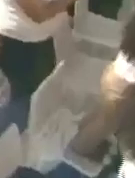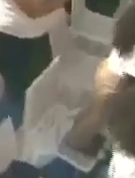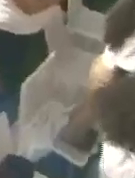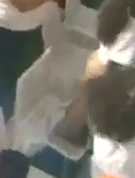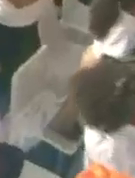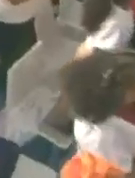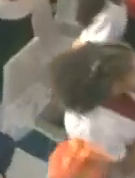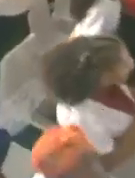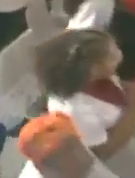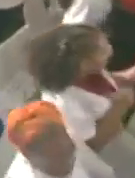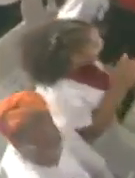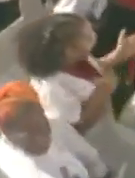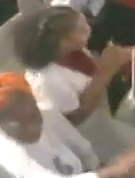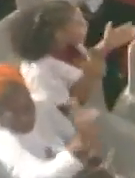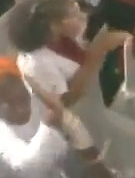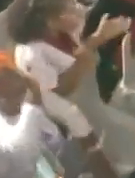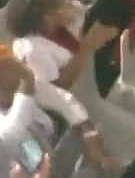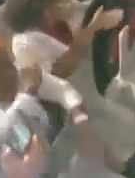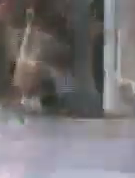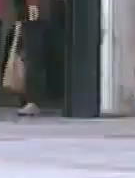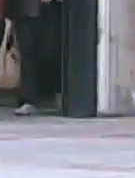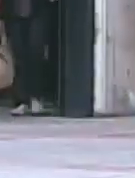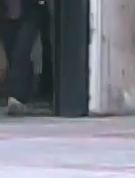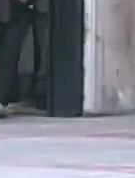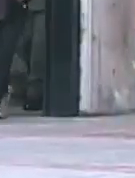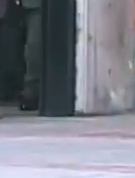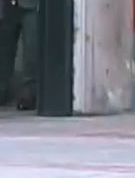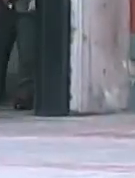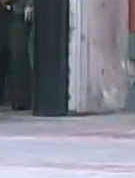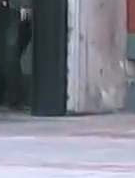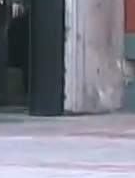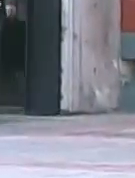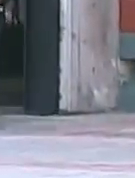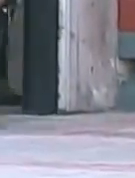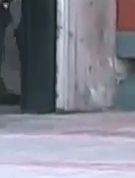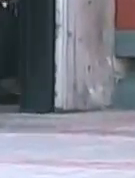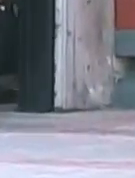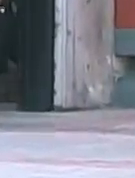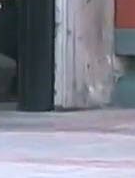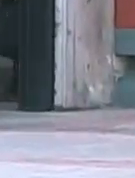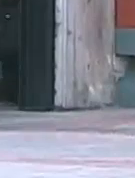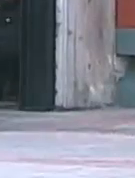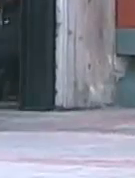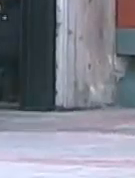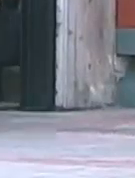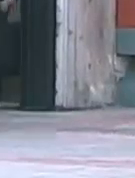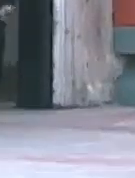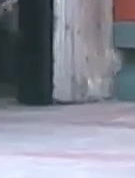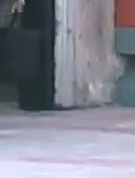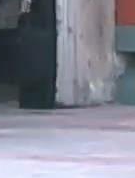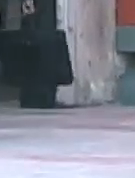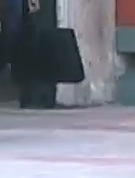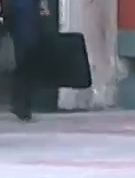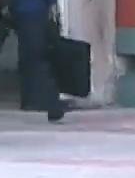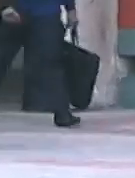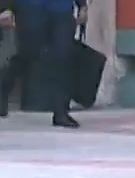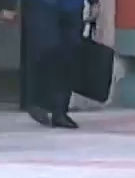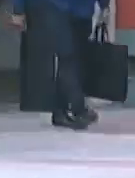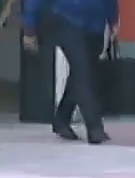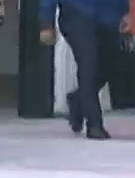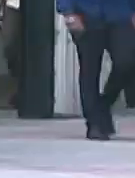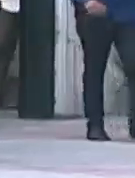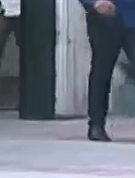Socialista Unido de Venezuela. Reciben a esta hora, en estos espacios, al